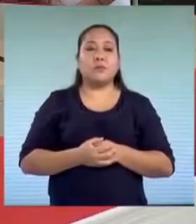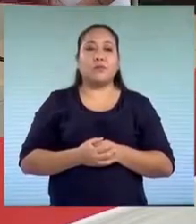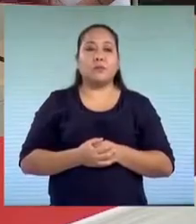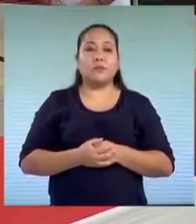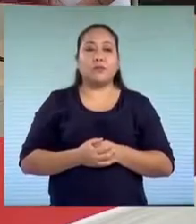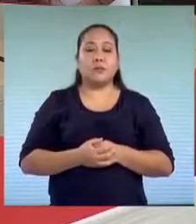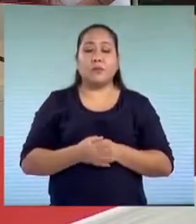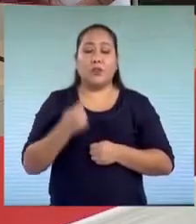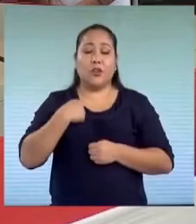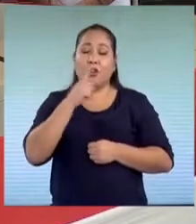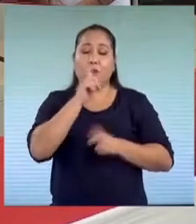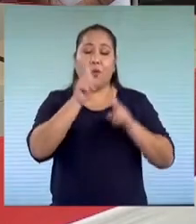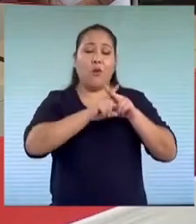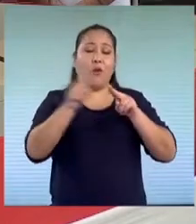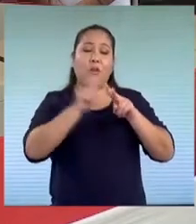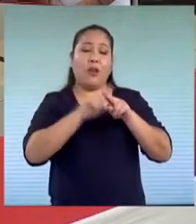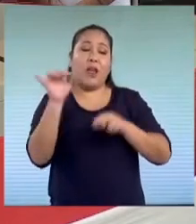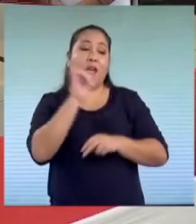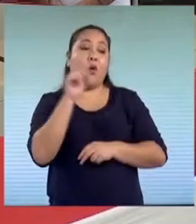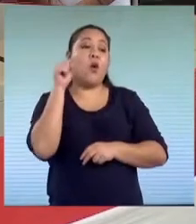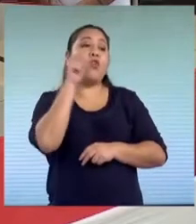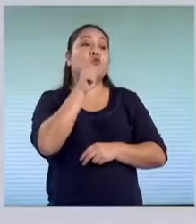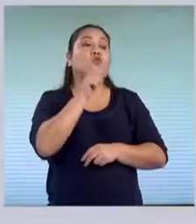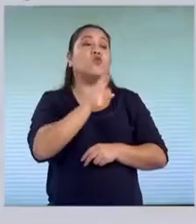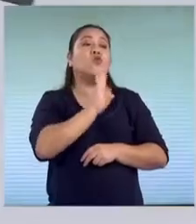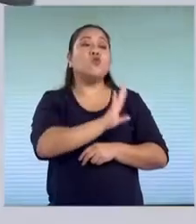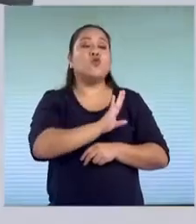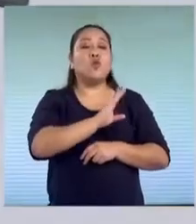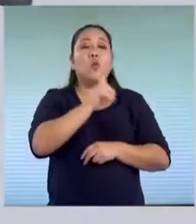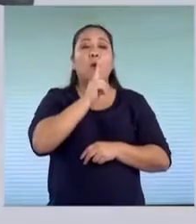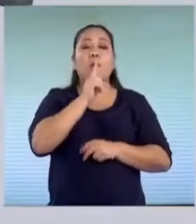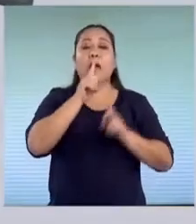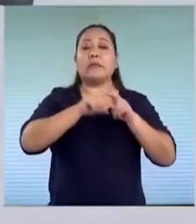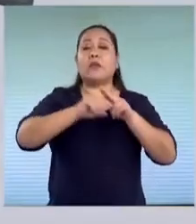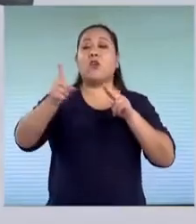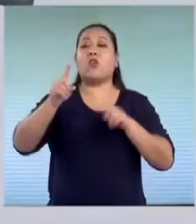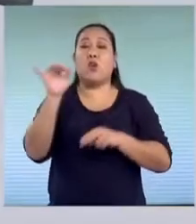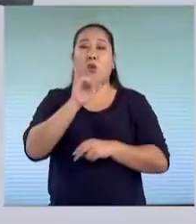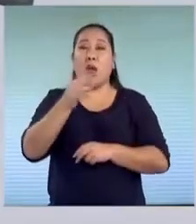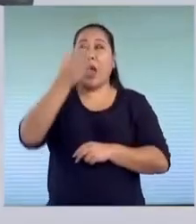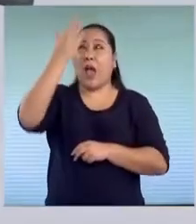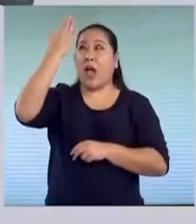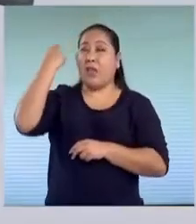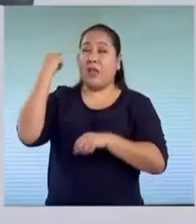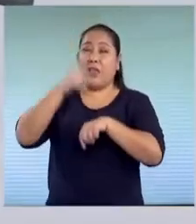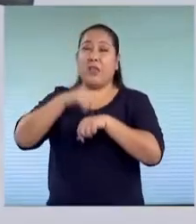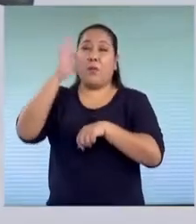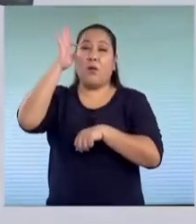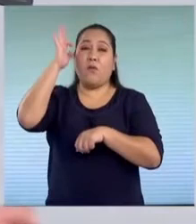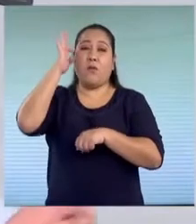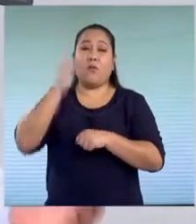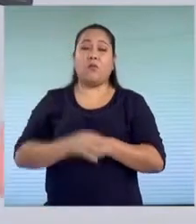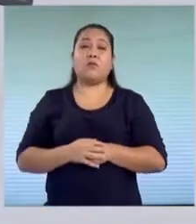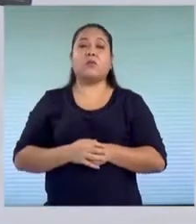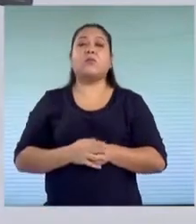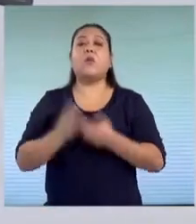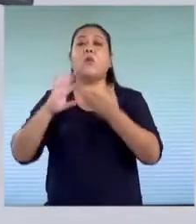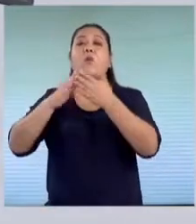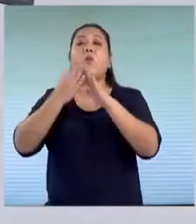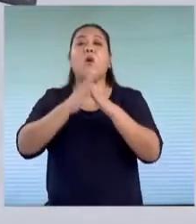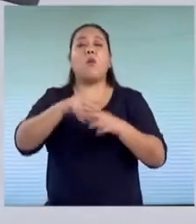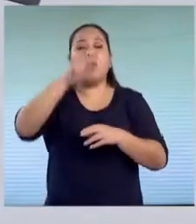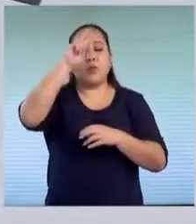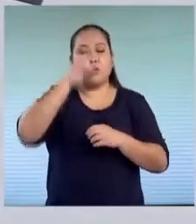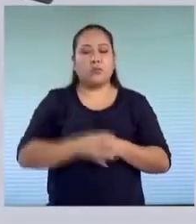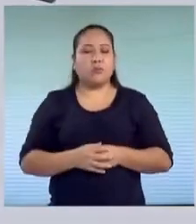como se corrió su padre en el tiempo régimen fujimorista. Querido pueblo peruano, llamo a la más amplia